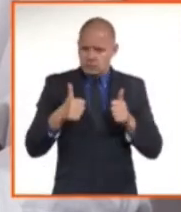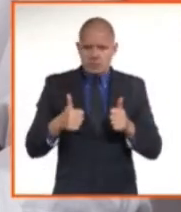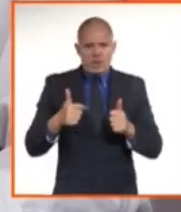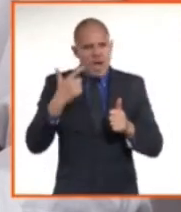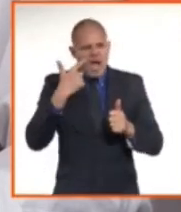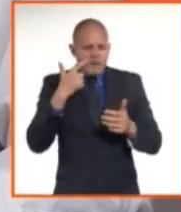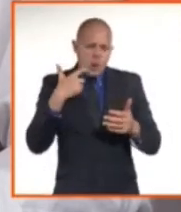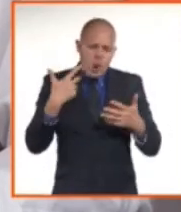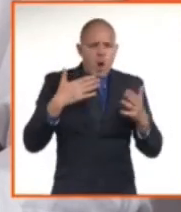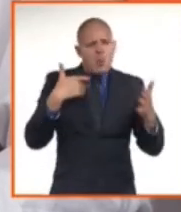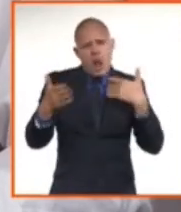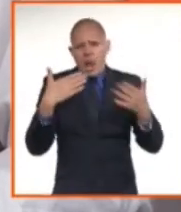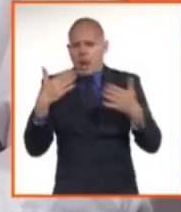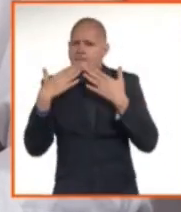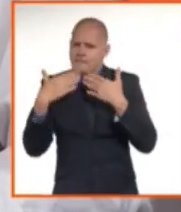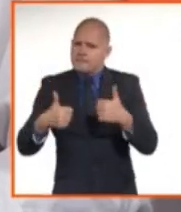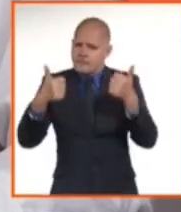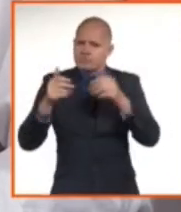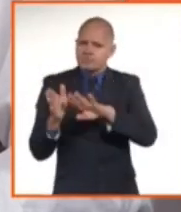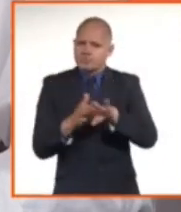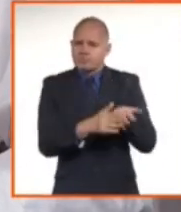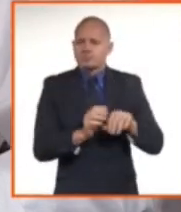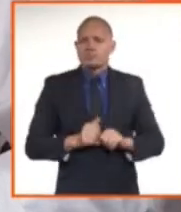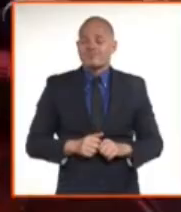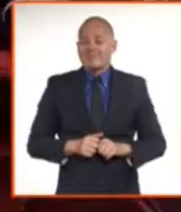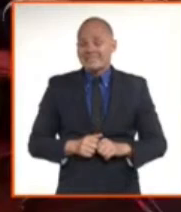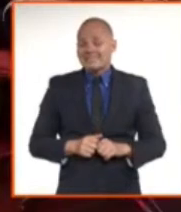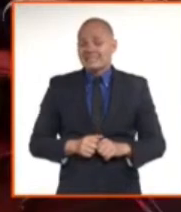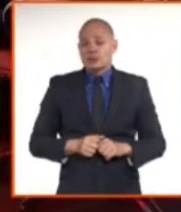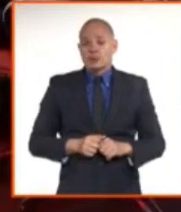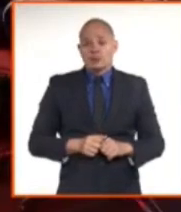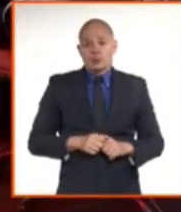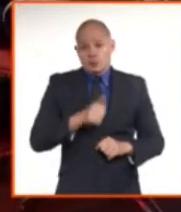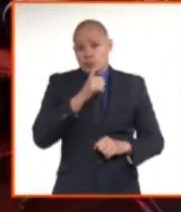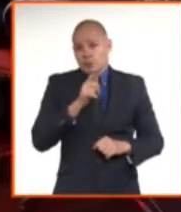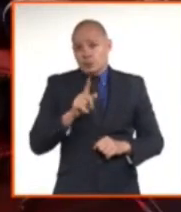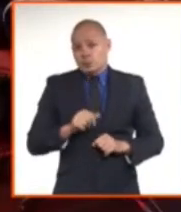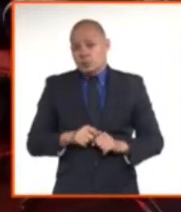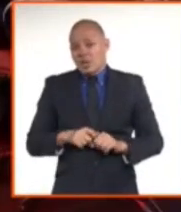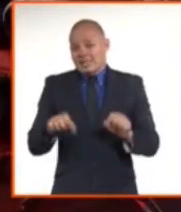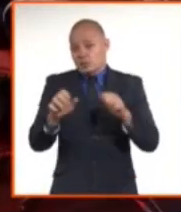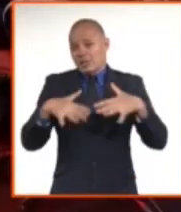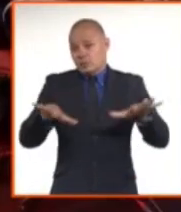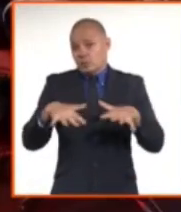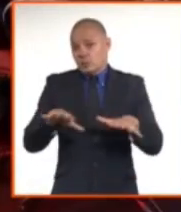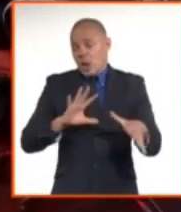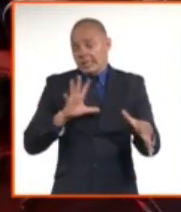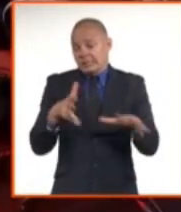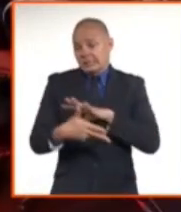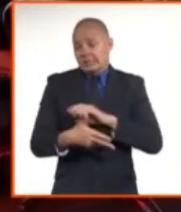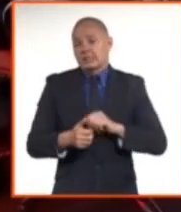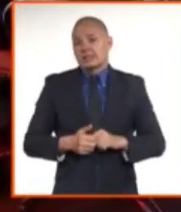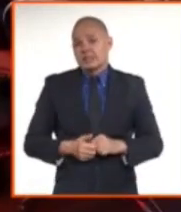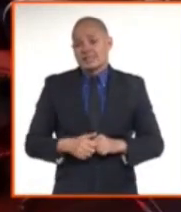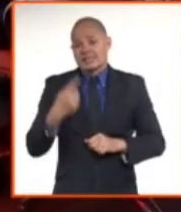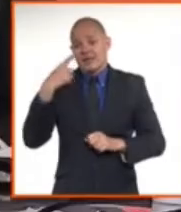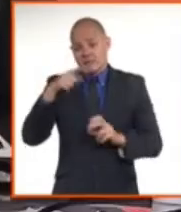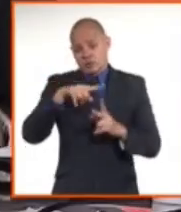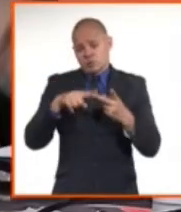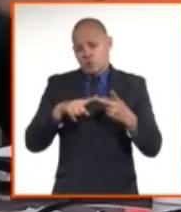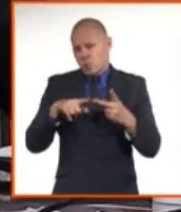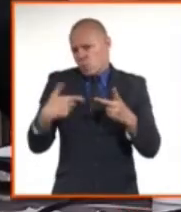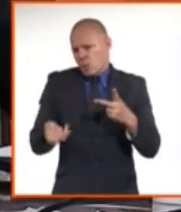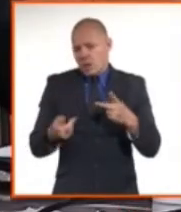la comunicación al pueblo. Una situación sin duda compleja, ministro, que tiene dos elementos importantes, como usted decía, la generación térmica y la